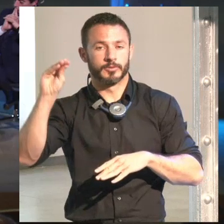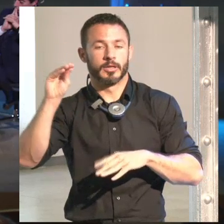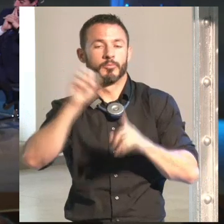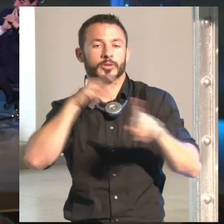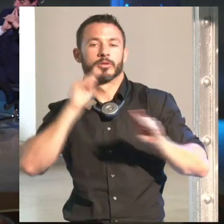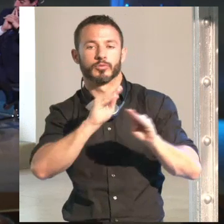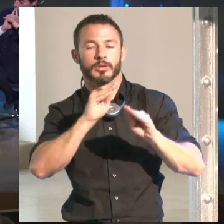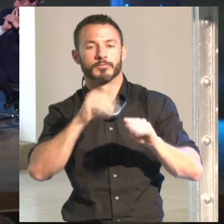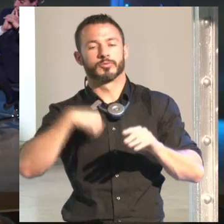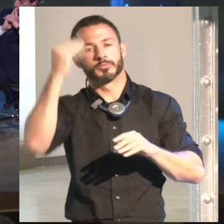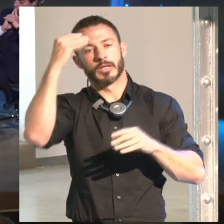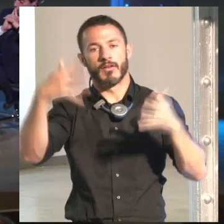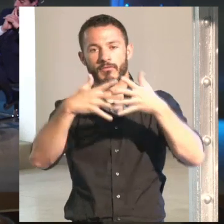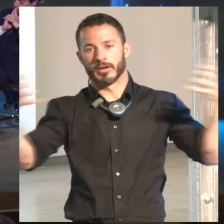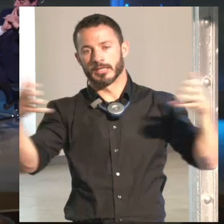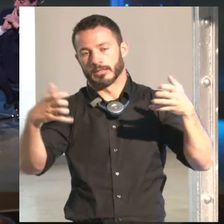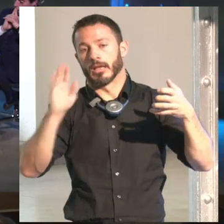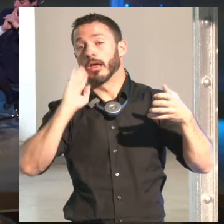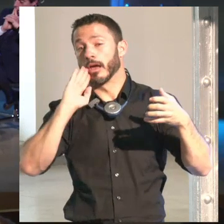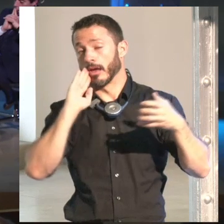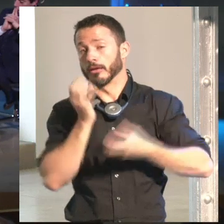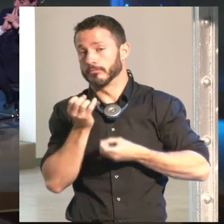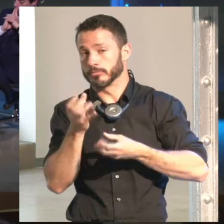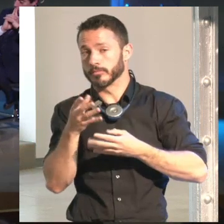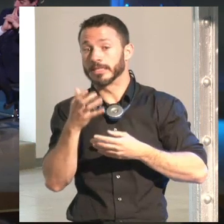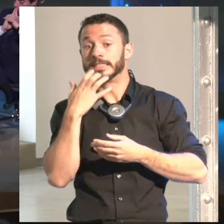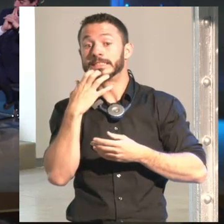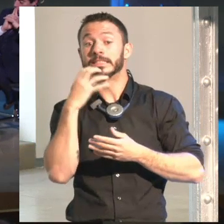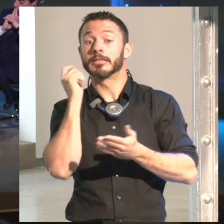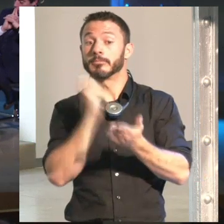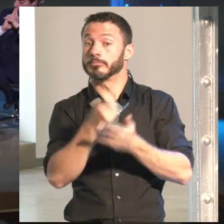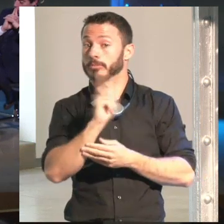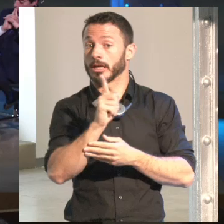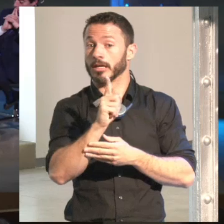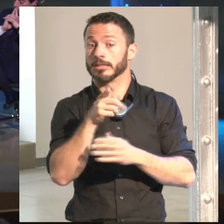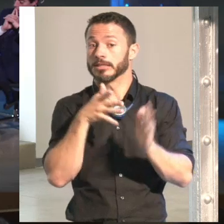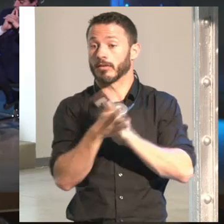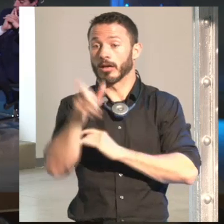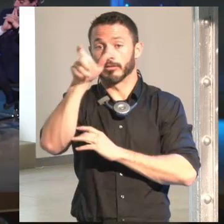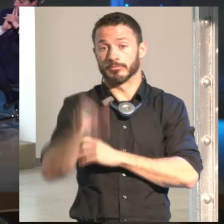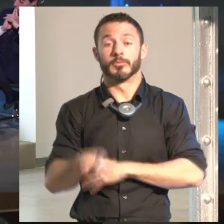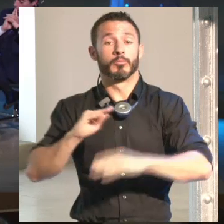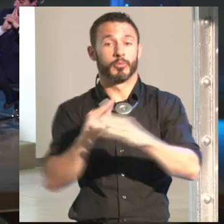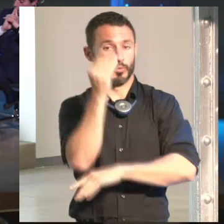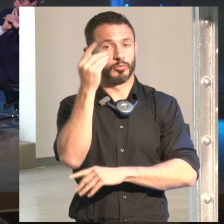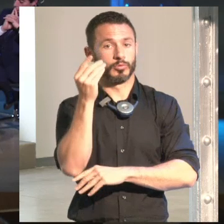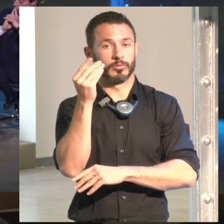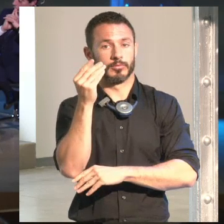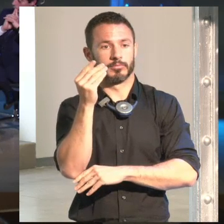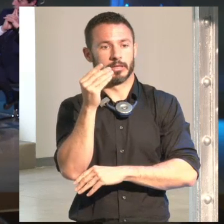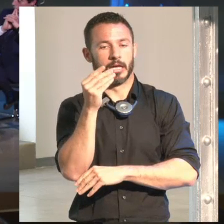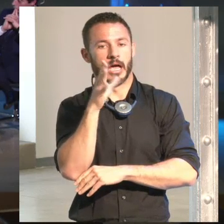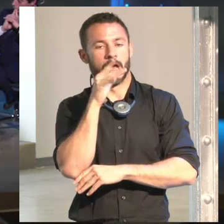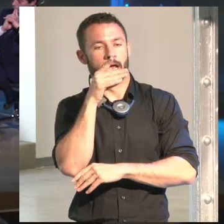por ejemplo, esta frase que acabamos de mencionar, que si tú no pagas, tú eres el producto, que la gente ya se ha enterado de